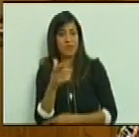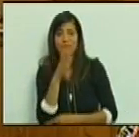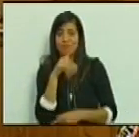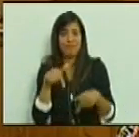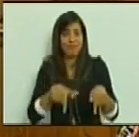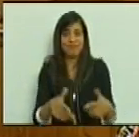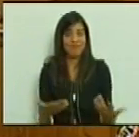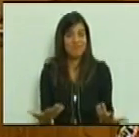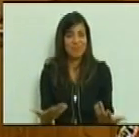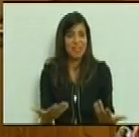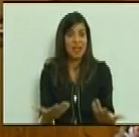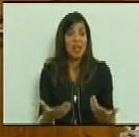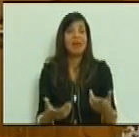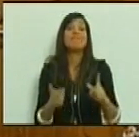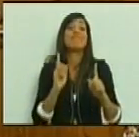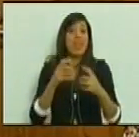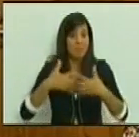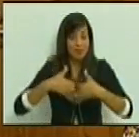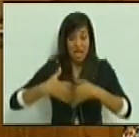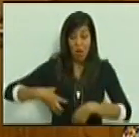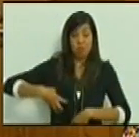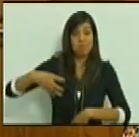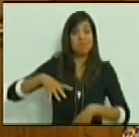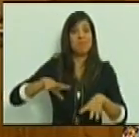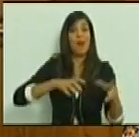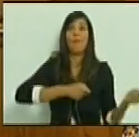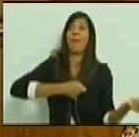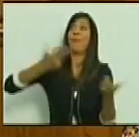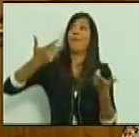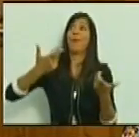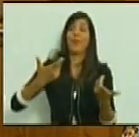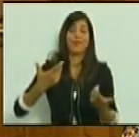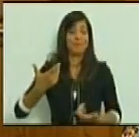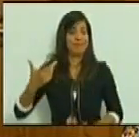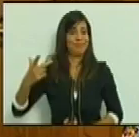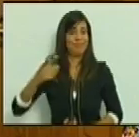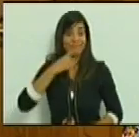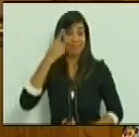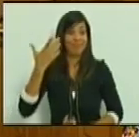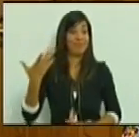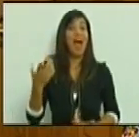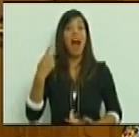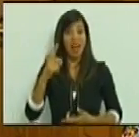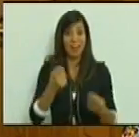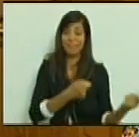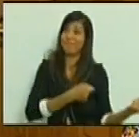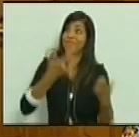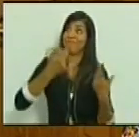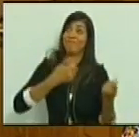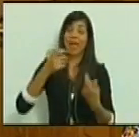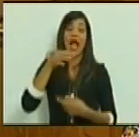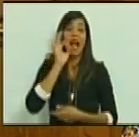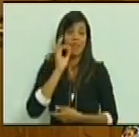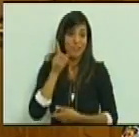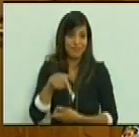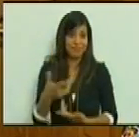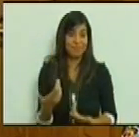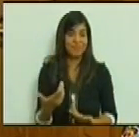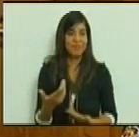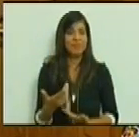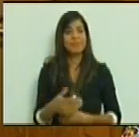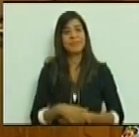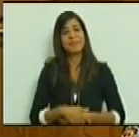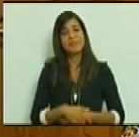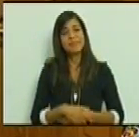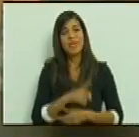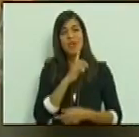un intermediario, un comercializador, porque eso no lo puede, un broker, como dicen allá los empresarios, como